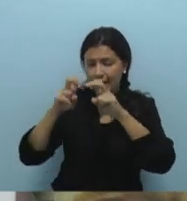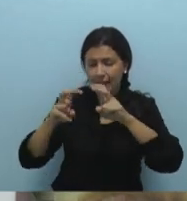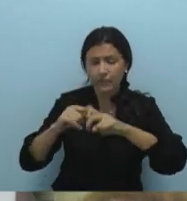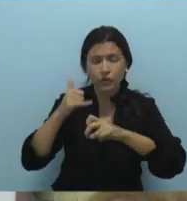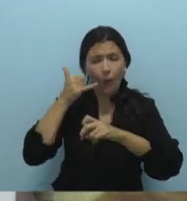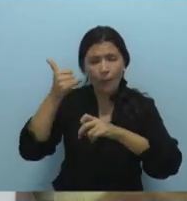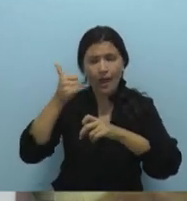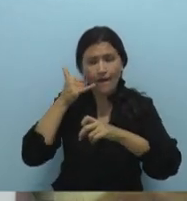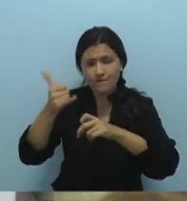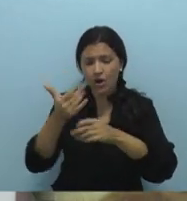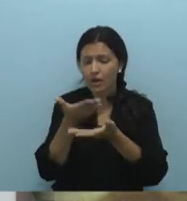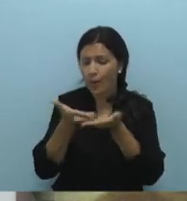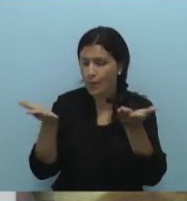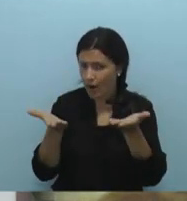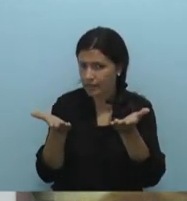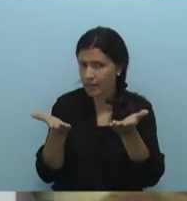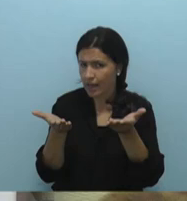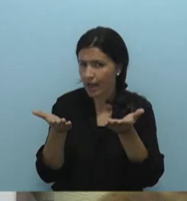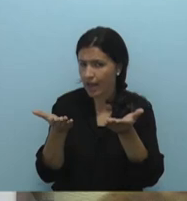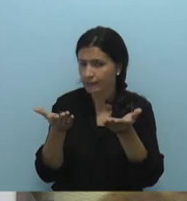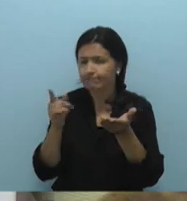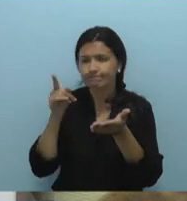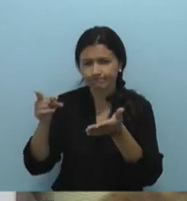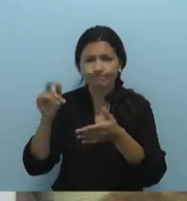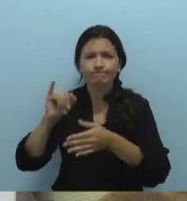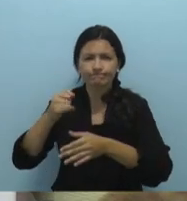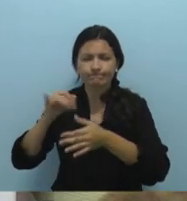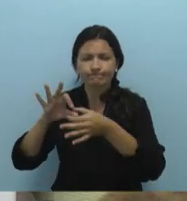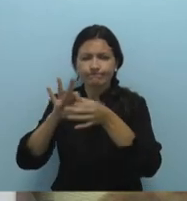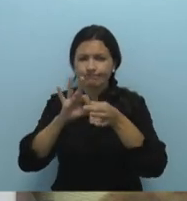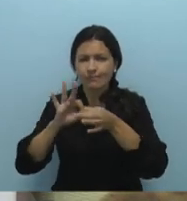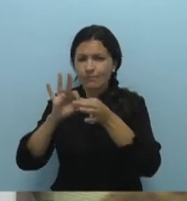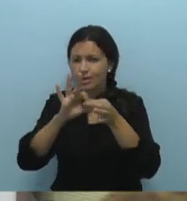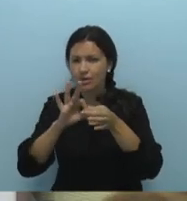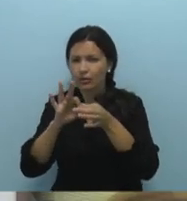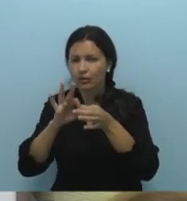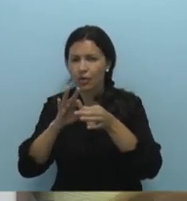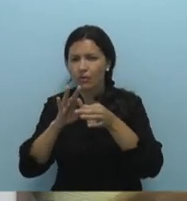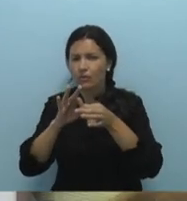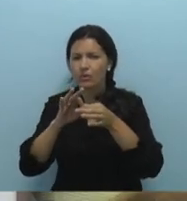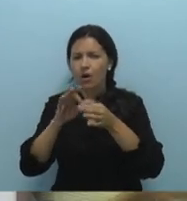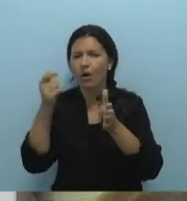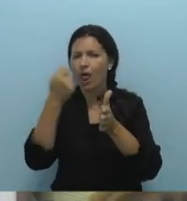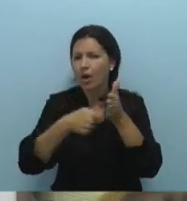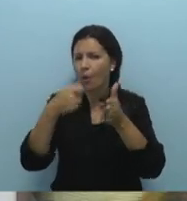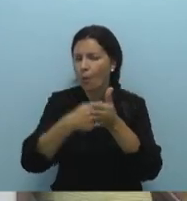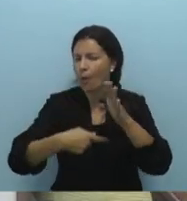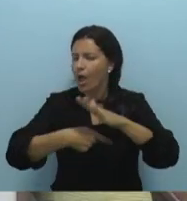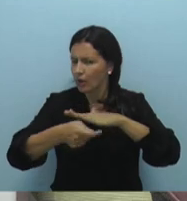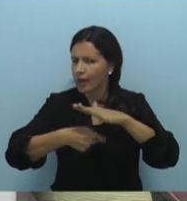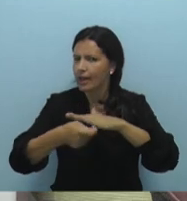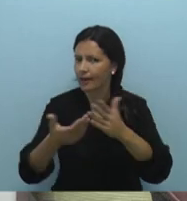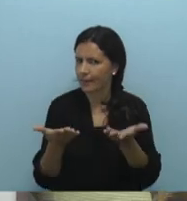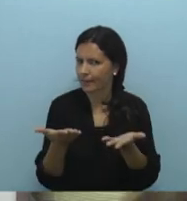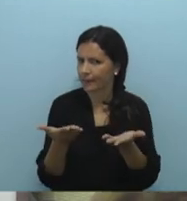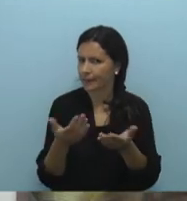que hay más que indicio para asegurar que el senador Armando Traferri debía ser imputado hace mucho